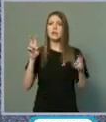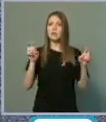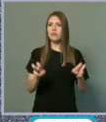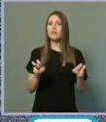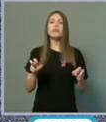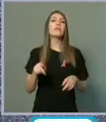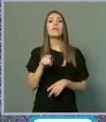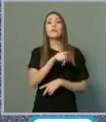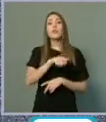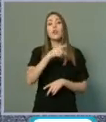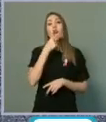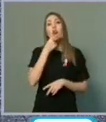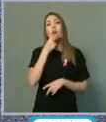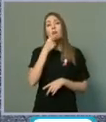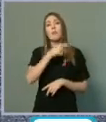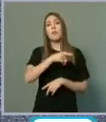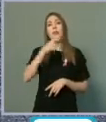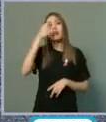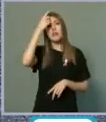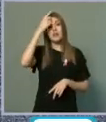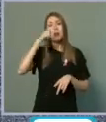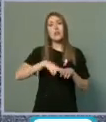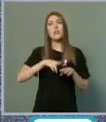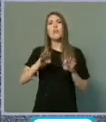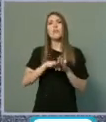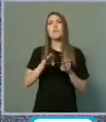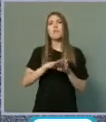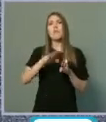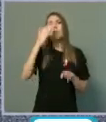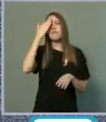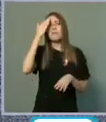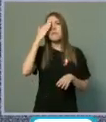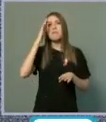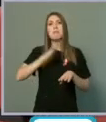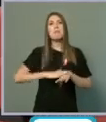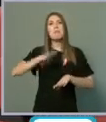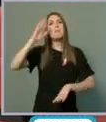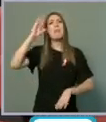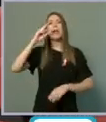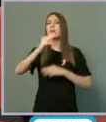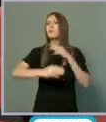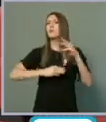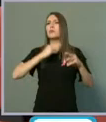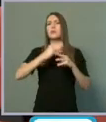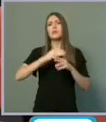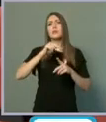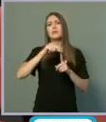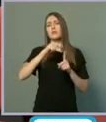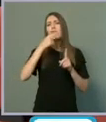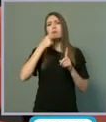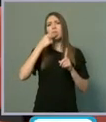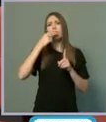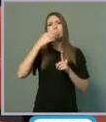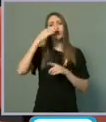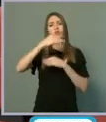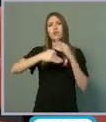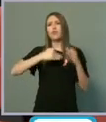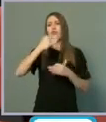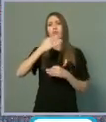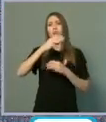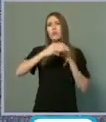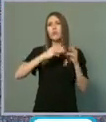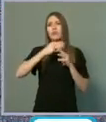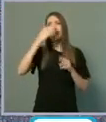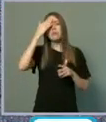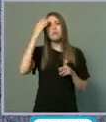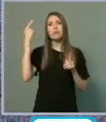siendo el director más conocido a nivel mundial de España. Hay más, hay muchos, repito, es una cinematografía con muchísima calidad, con